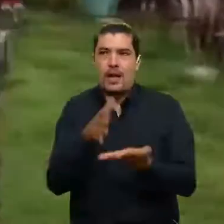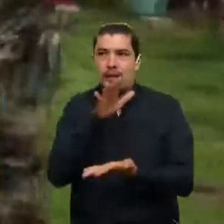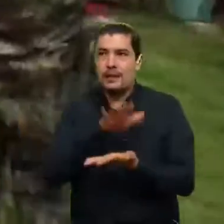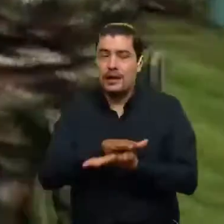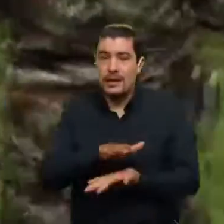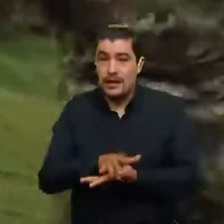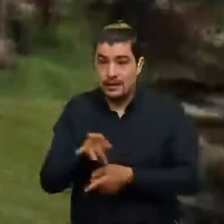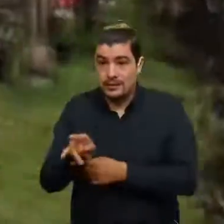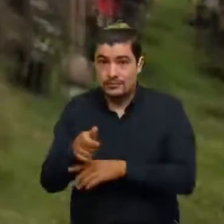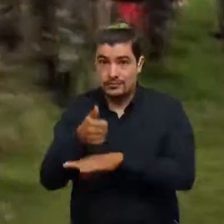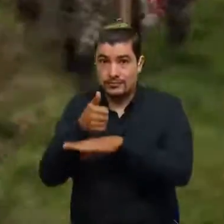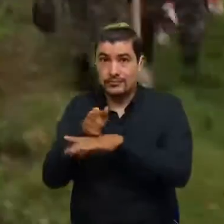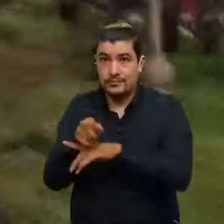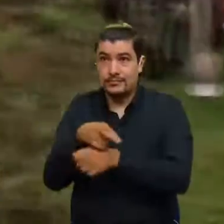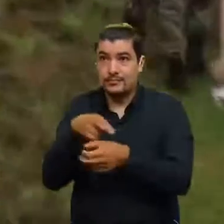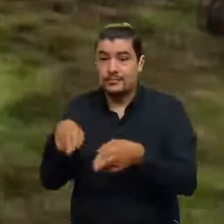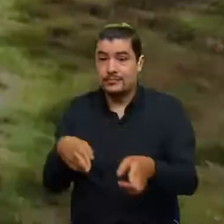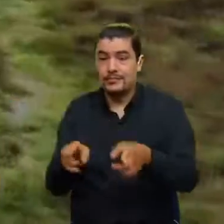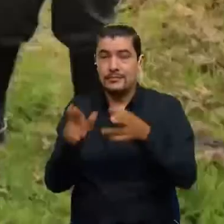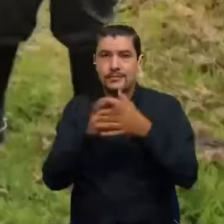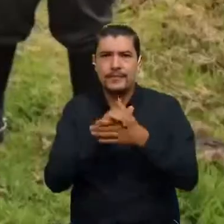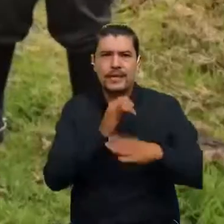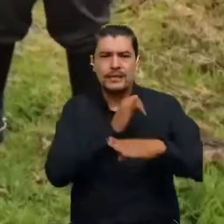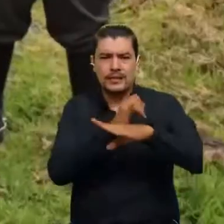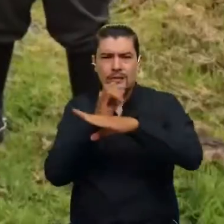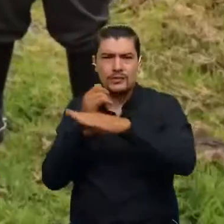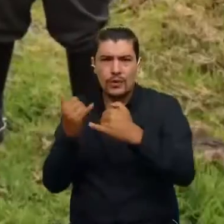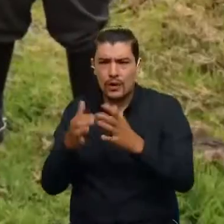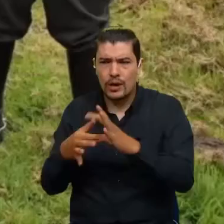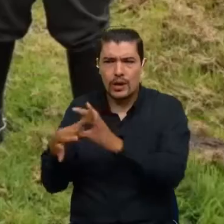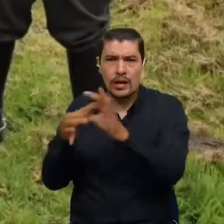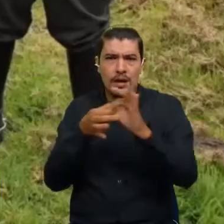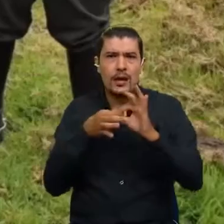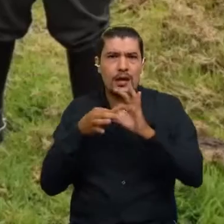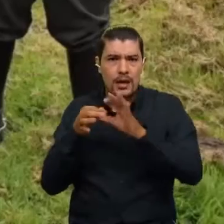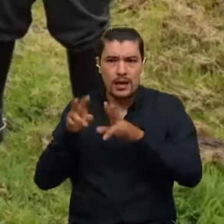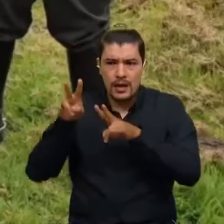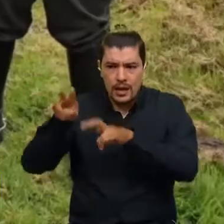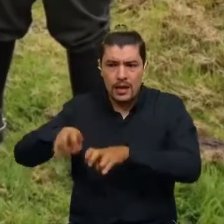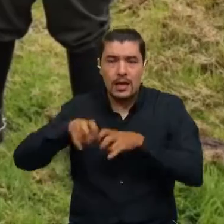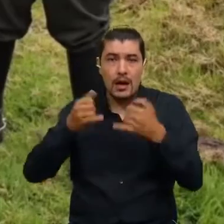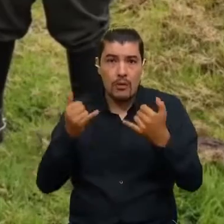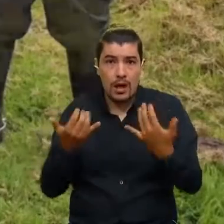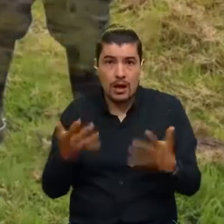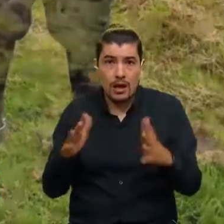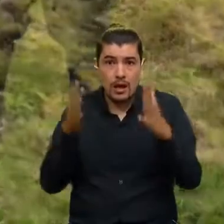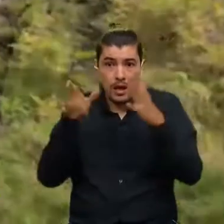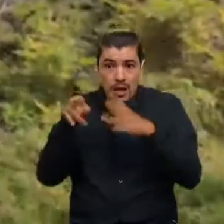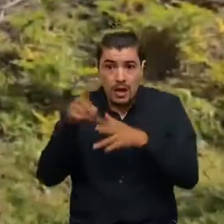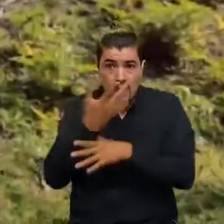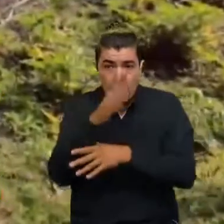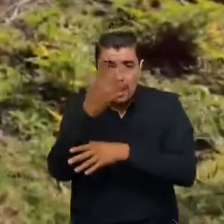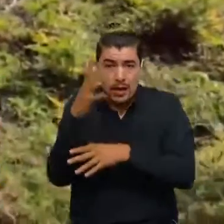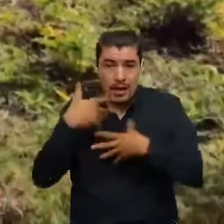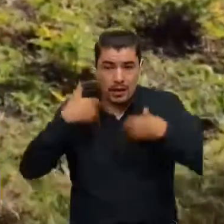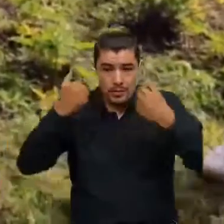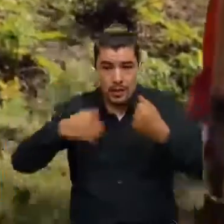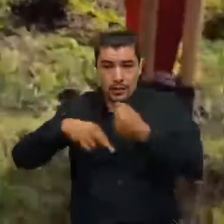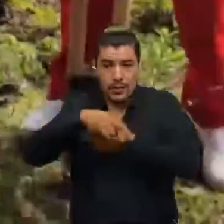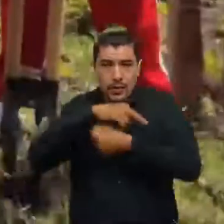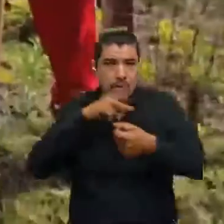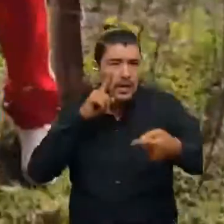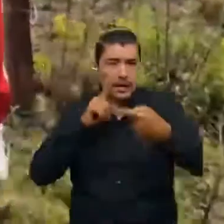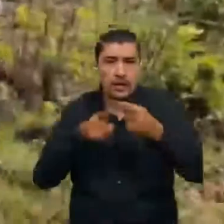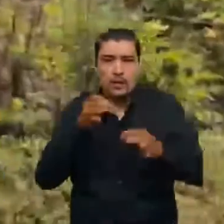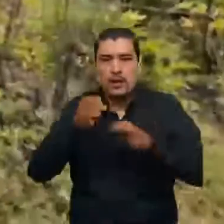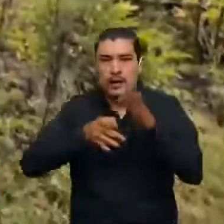afluentes hídricos. Agradecemos a todas las instituciones que se vinculan el día de hoy a esta sembratón. Estamos sembrando árboles nativos de la región, apostándole a la mitigación